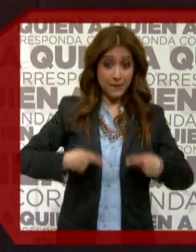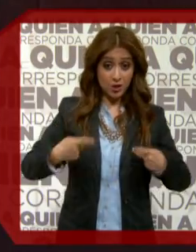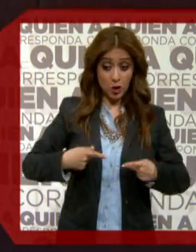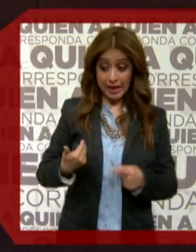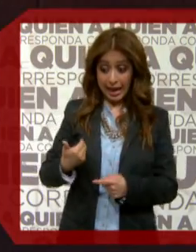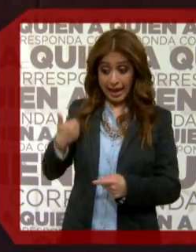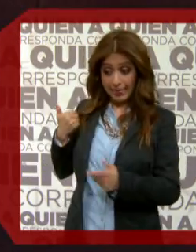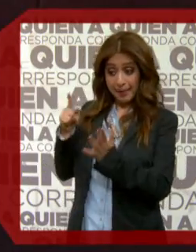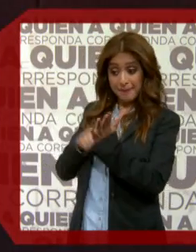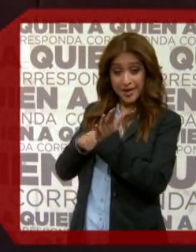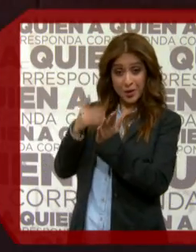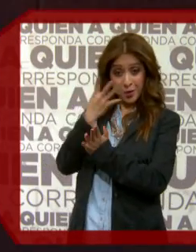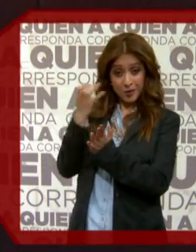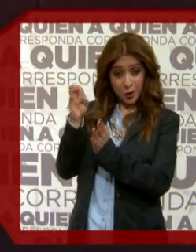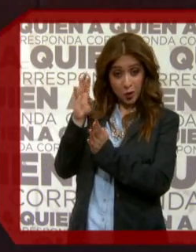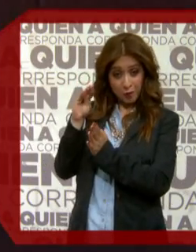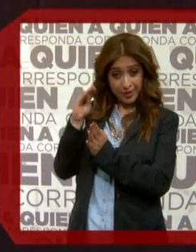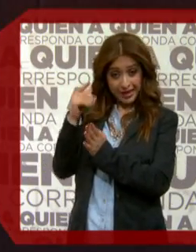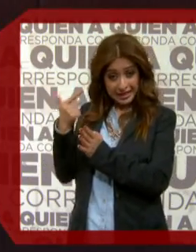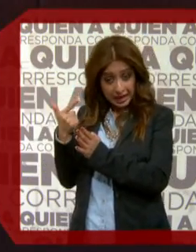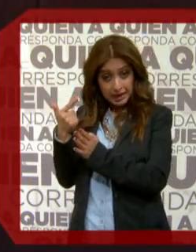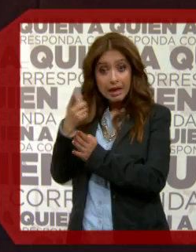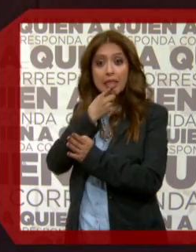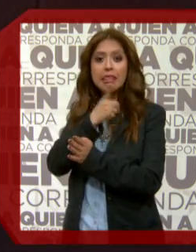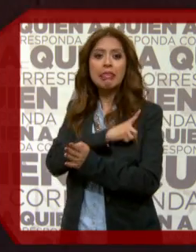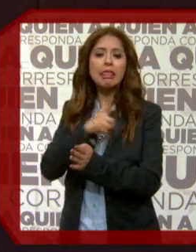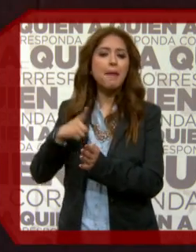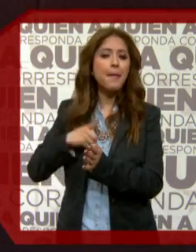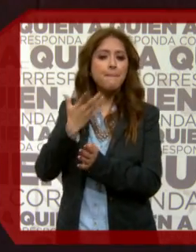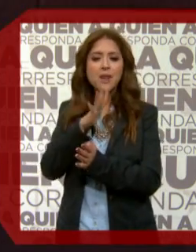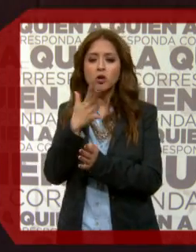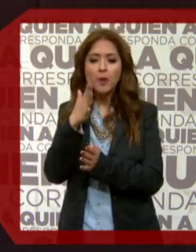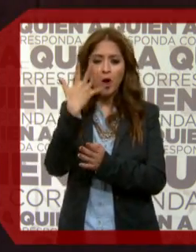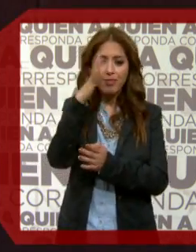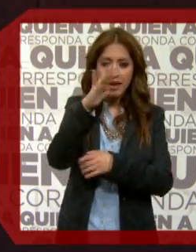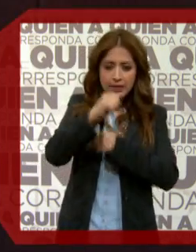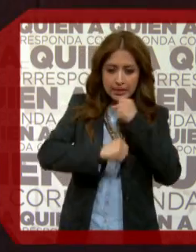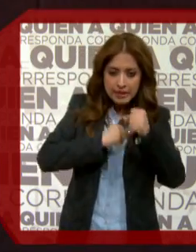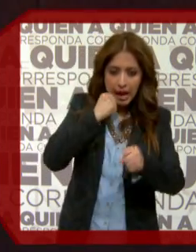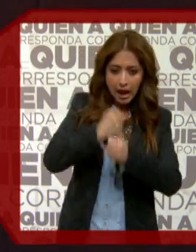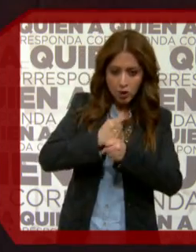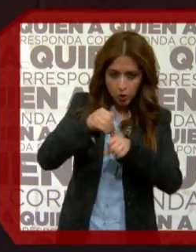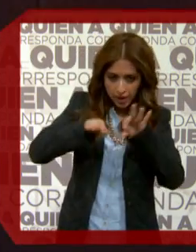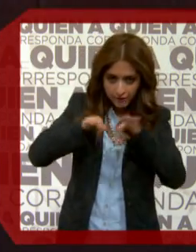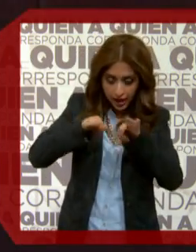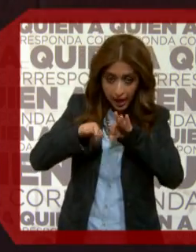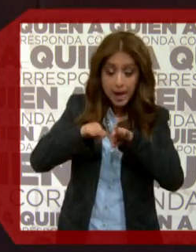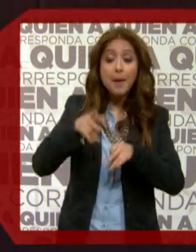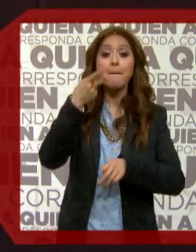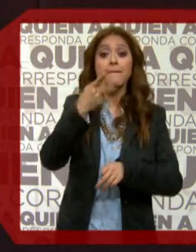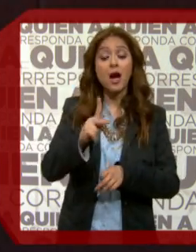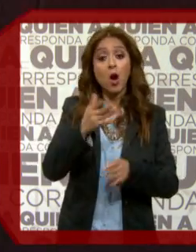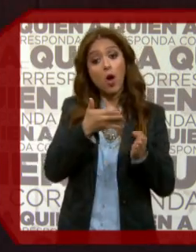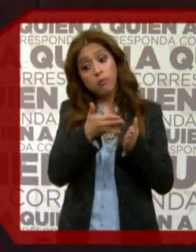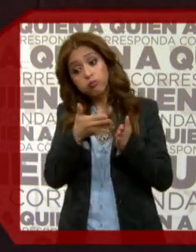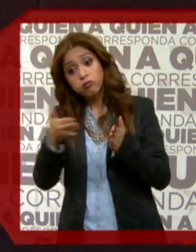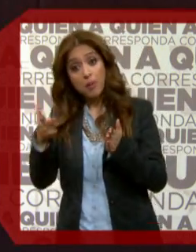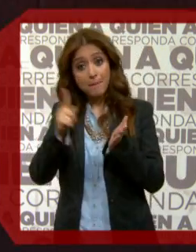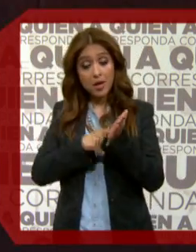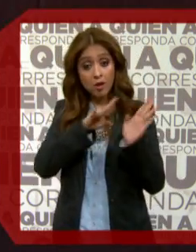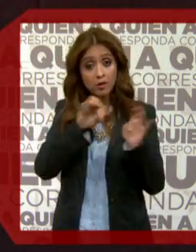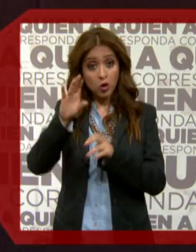97 tienen que haber cotizado alrededor aproximadamente 10 años, mientras que los que cotizan después de 97